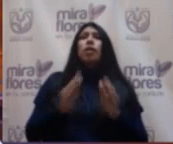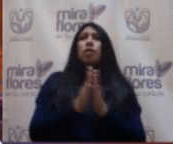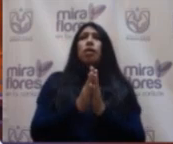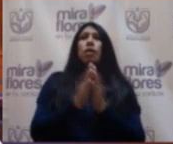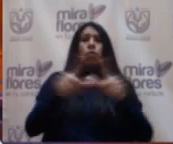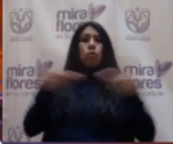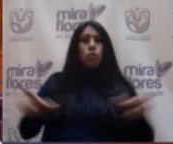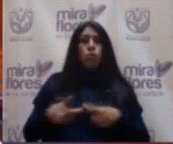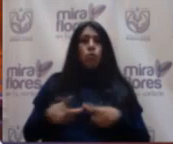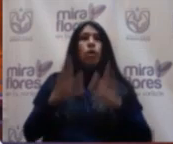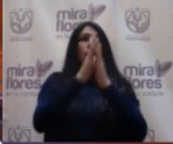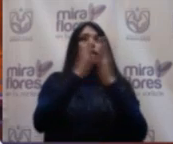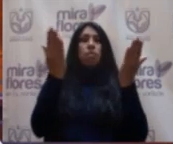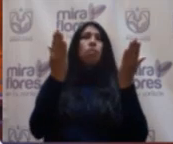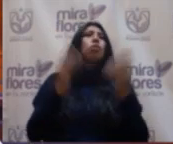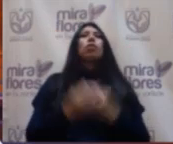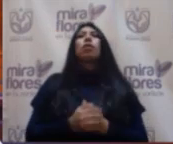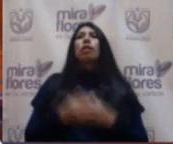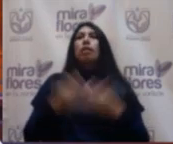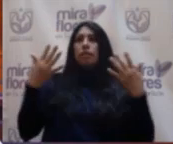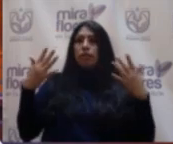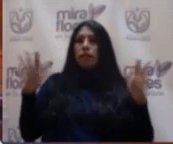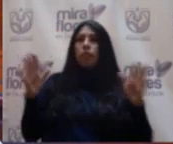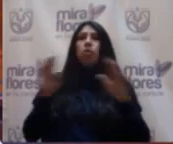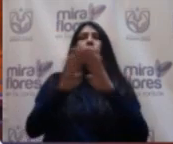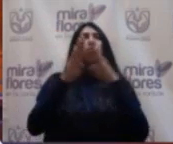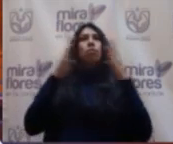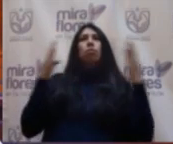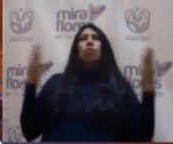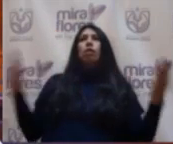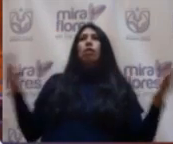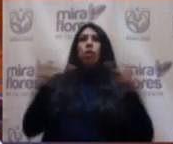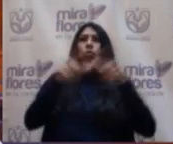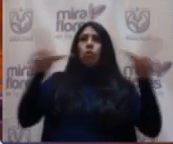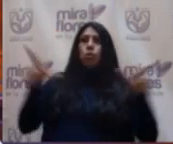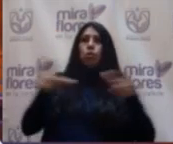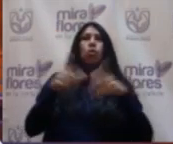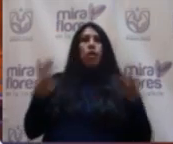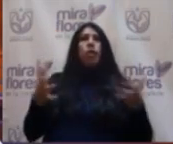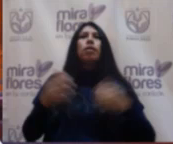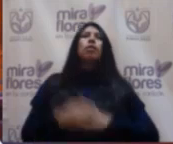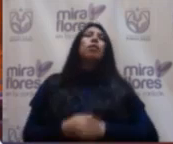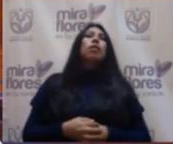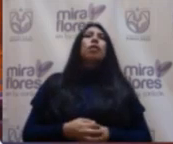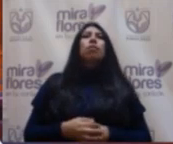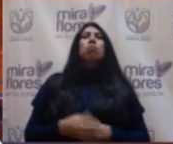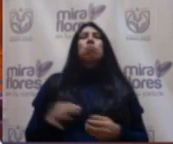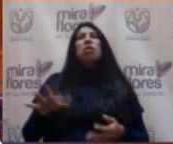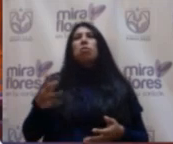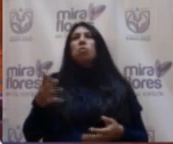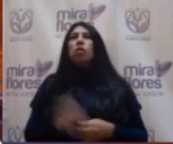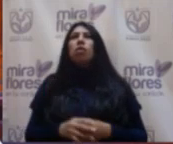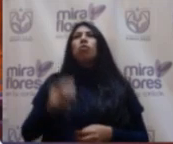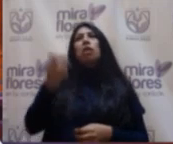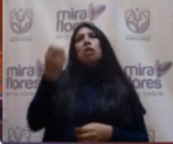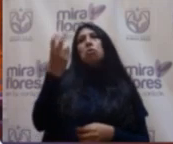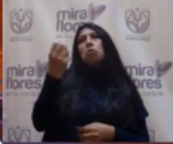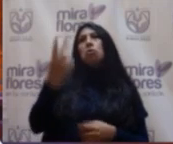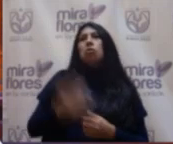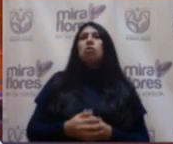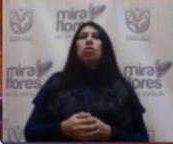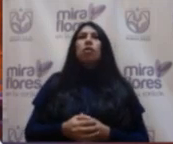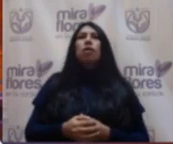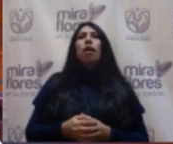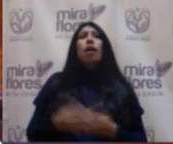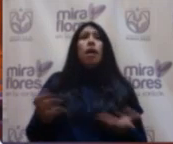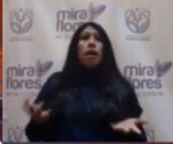abriendo algunos espacios en ese sentido y tenemos de 12 lugares a tener